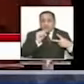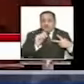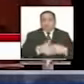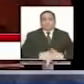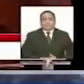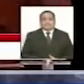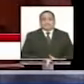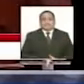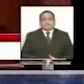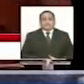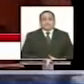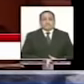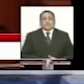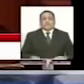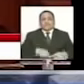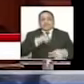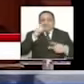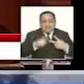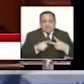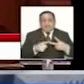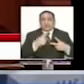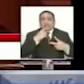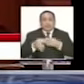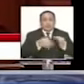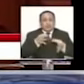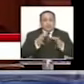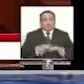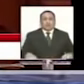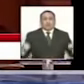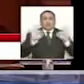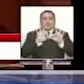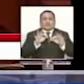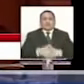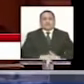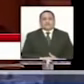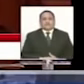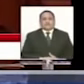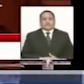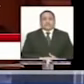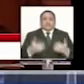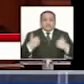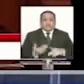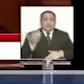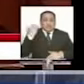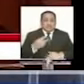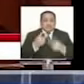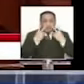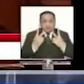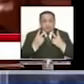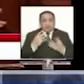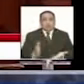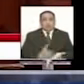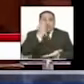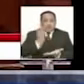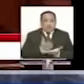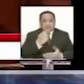otros planteamientos que me parecen completamente fuera de lugar, ¿no? Yo sé que a la inmensa